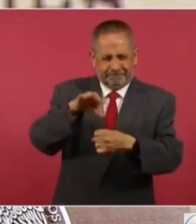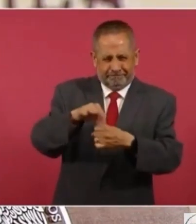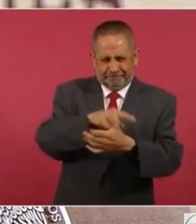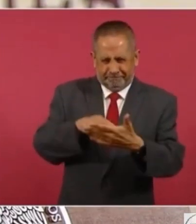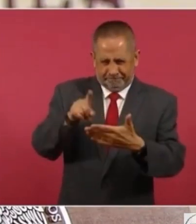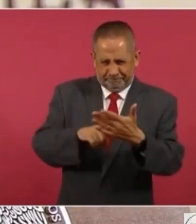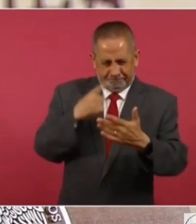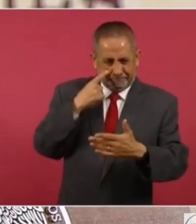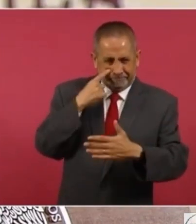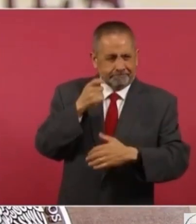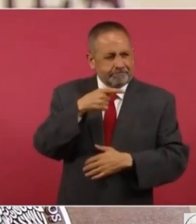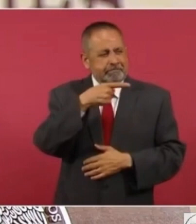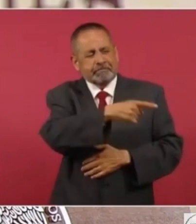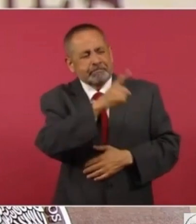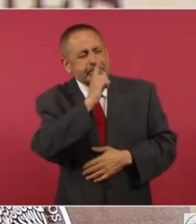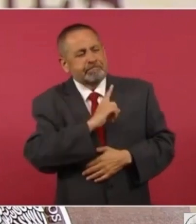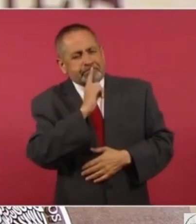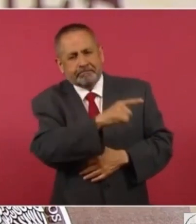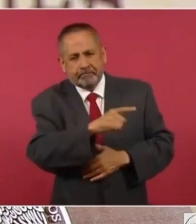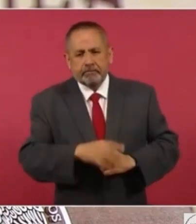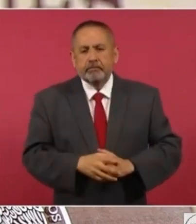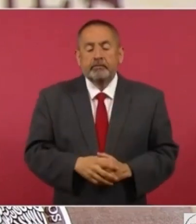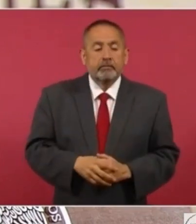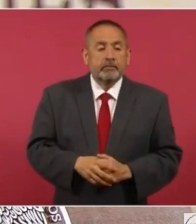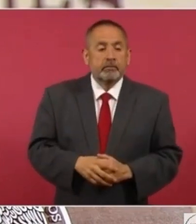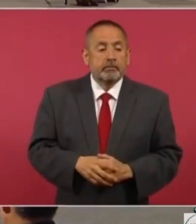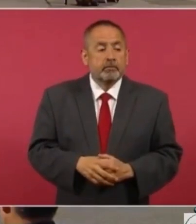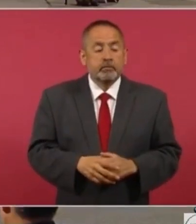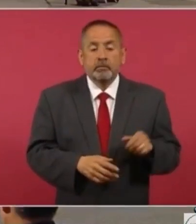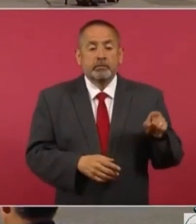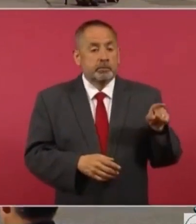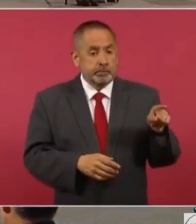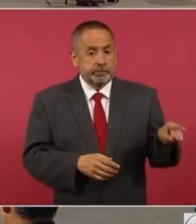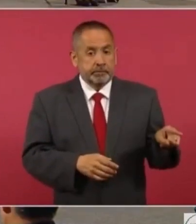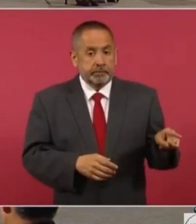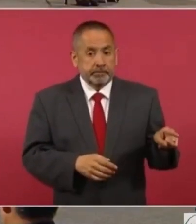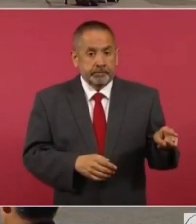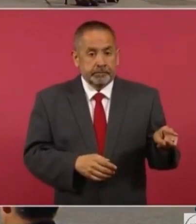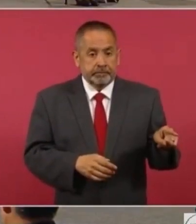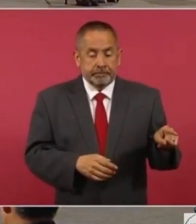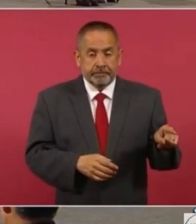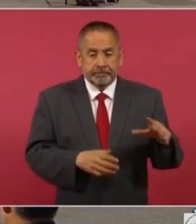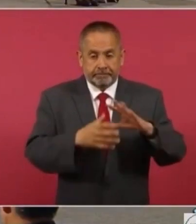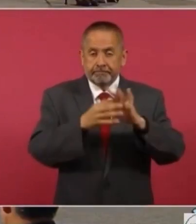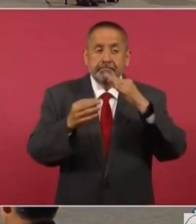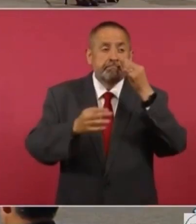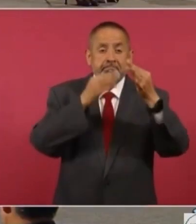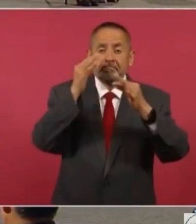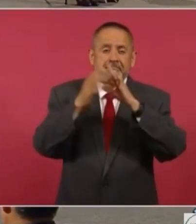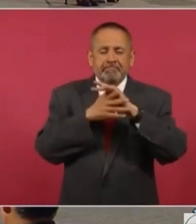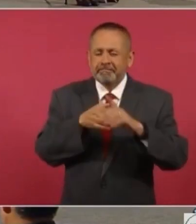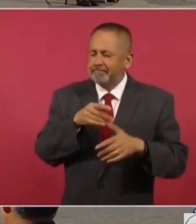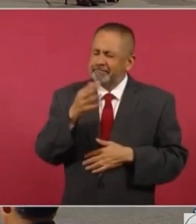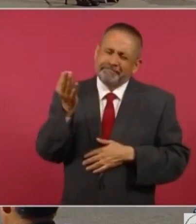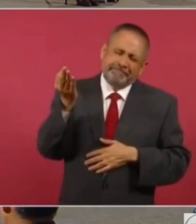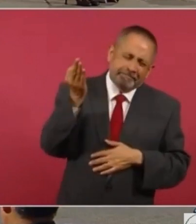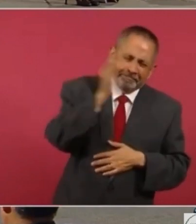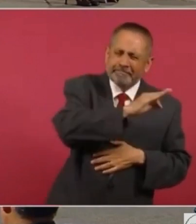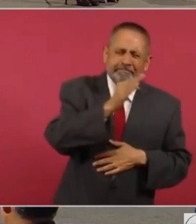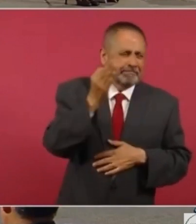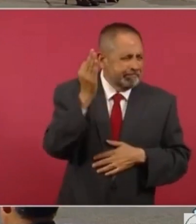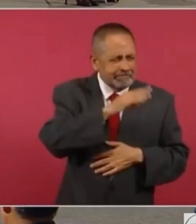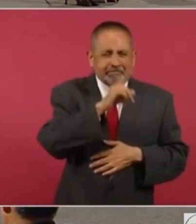Esta reforma, aprobada por el Congreso de la Unión, hemos visto la campaña de desinformación y